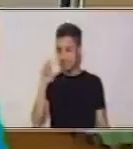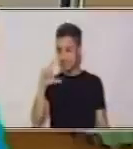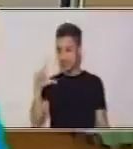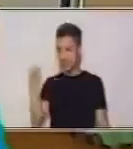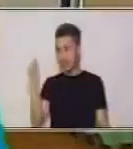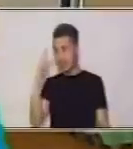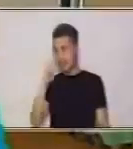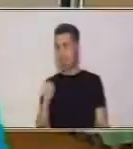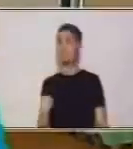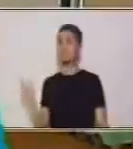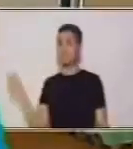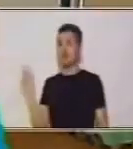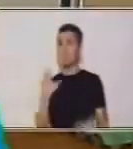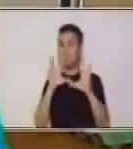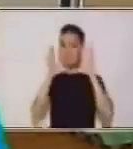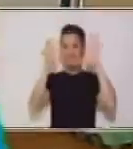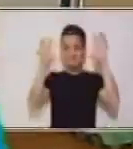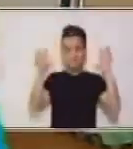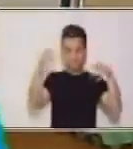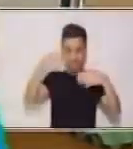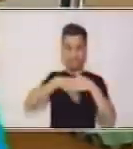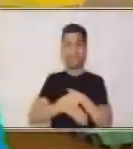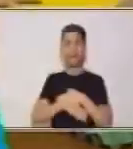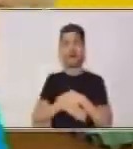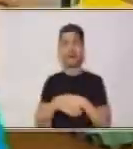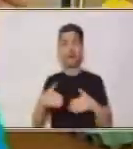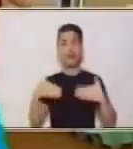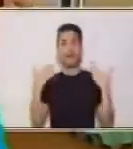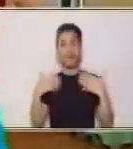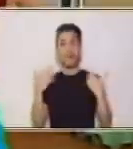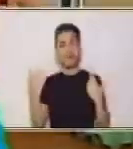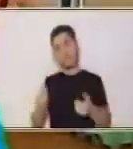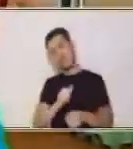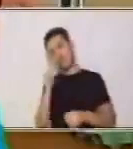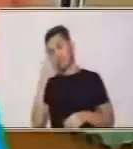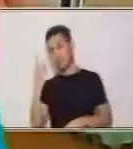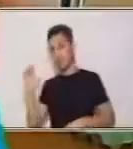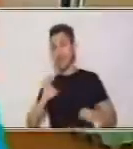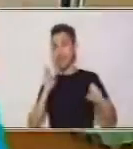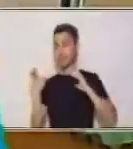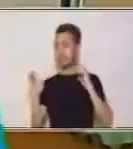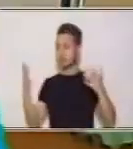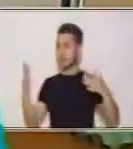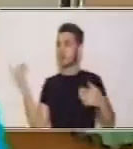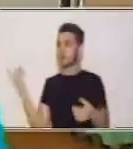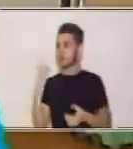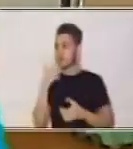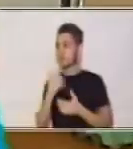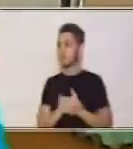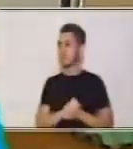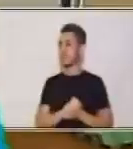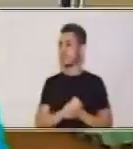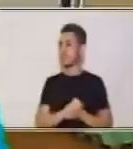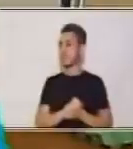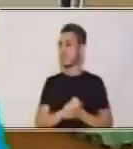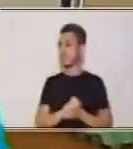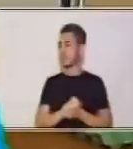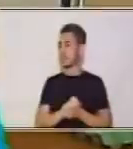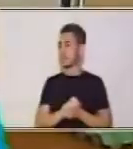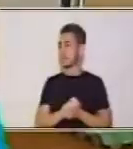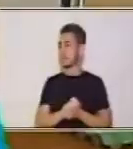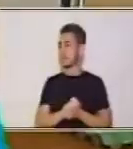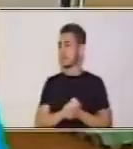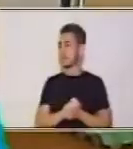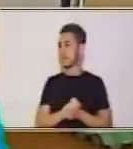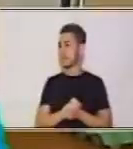alegría. Vamos a ver qué otra emoción tenía. También tenía... Ayúdenme, ¿qué